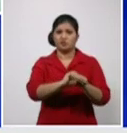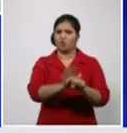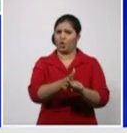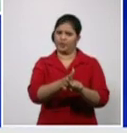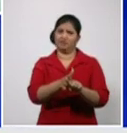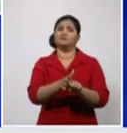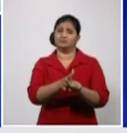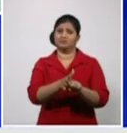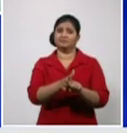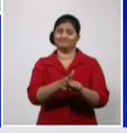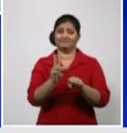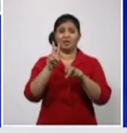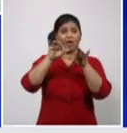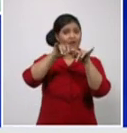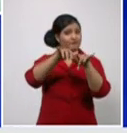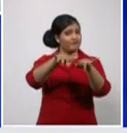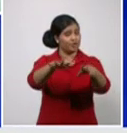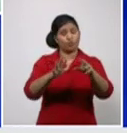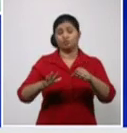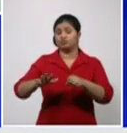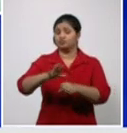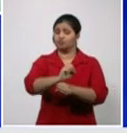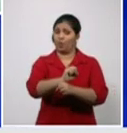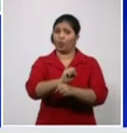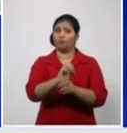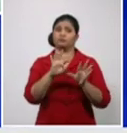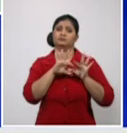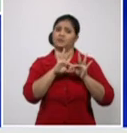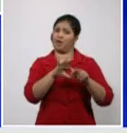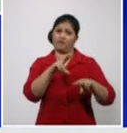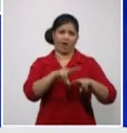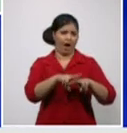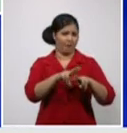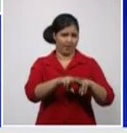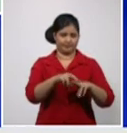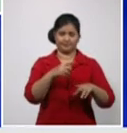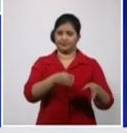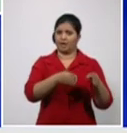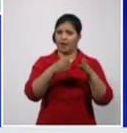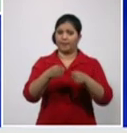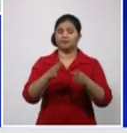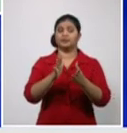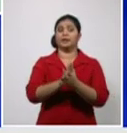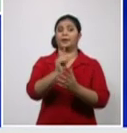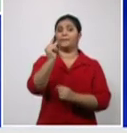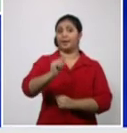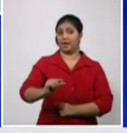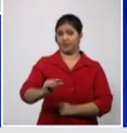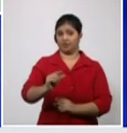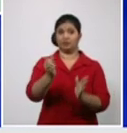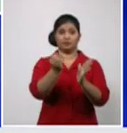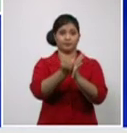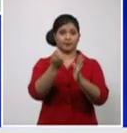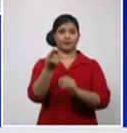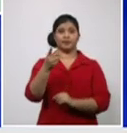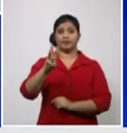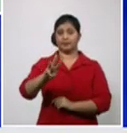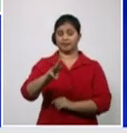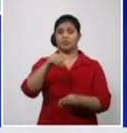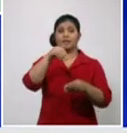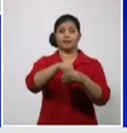ocasión. En Mayabeque se diagnostican 13 casos en 5 de sus 11